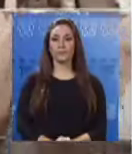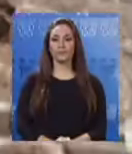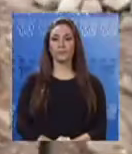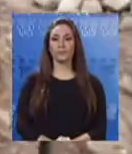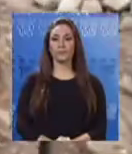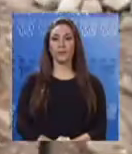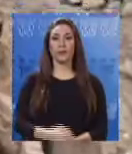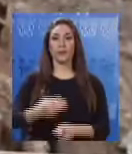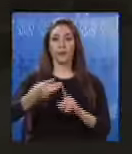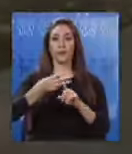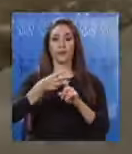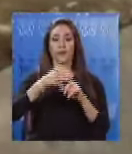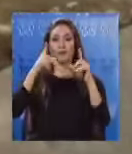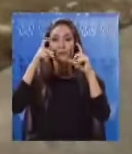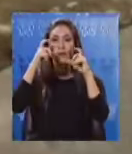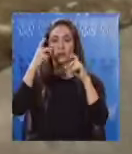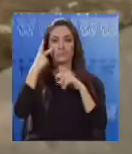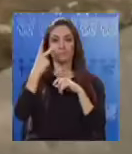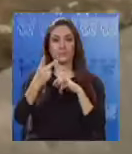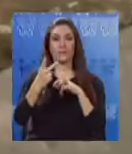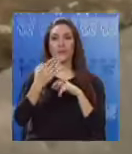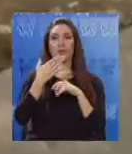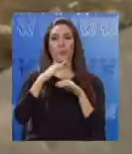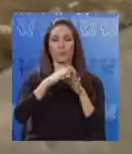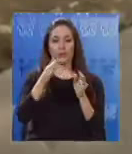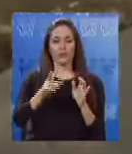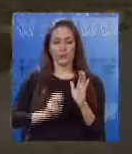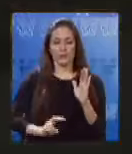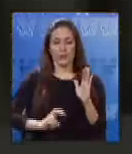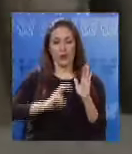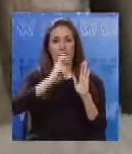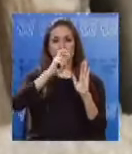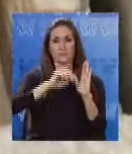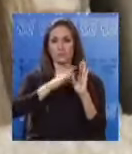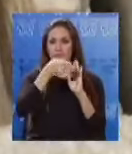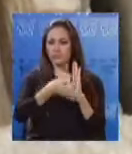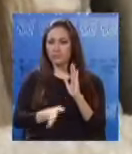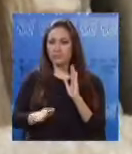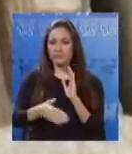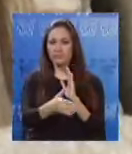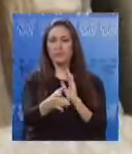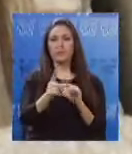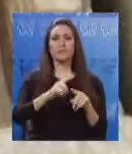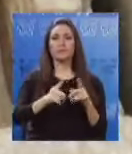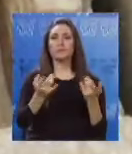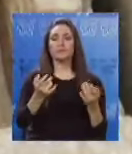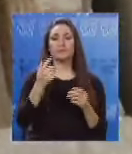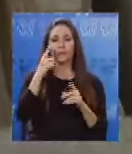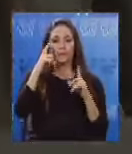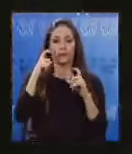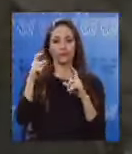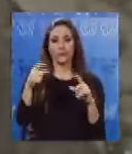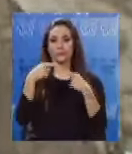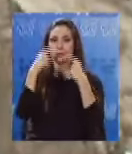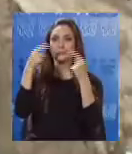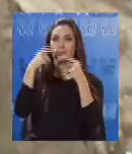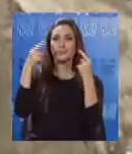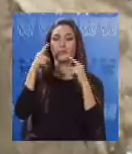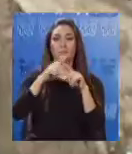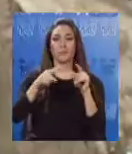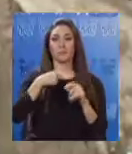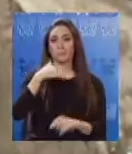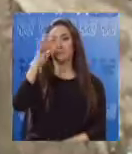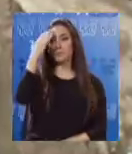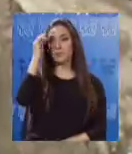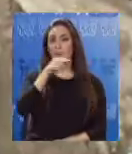En redes sociales, fotos de lo que parecen ser cuevas, gradas y pasadizos fueron publicadas y compartidas por varios ciudadanos. Su preocupación es